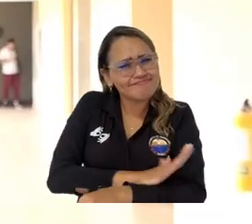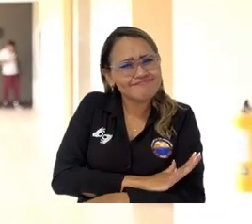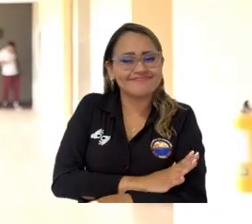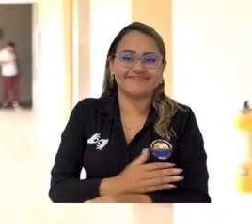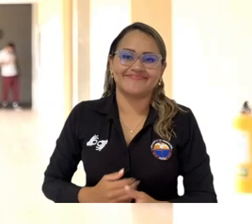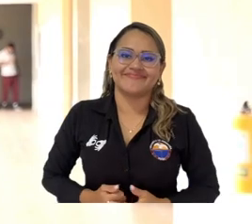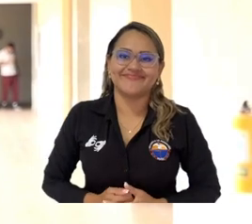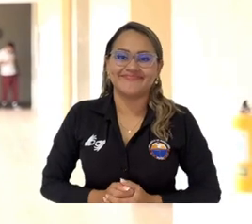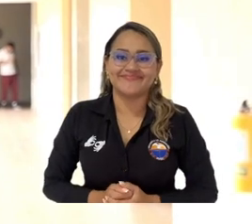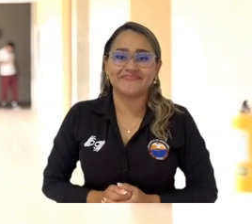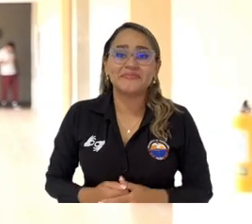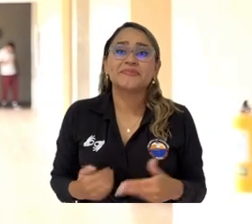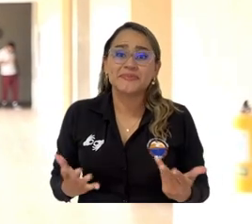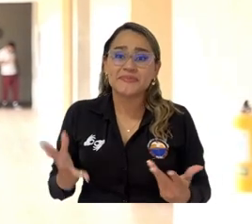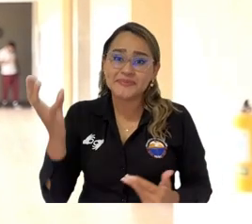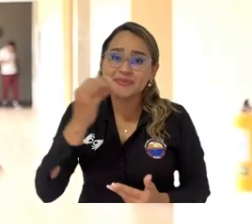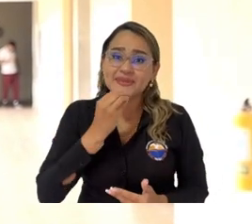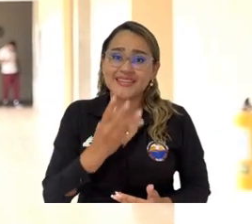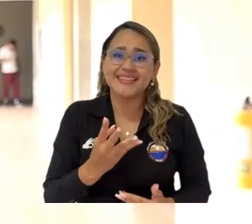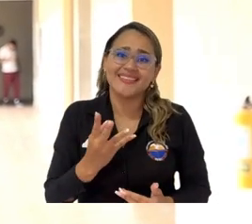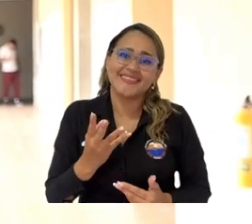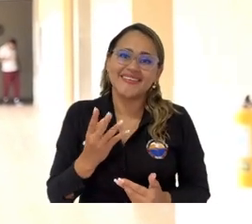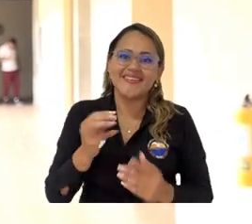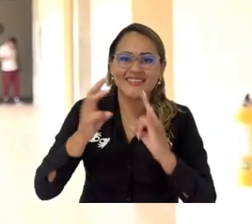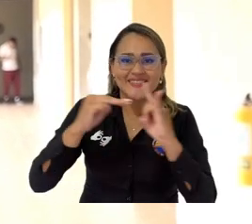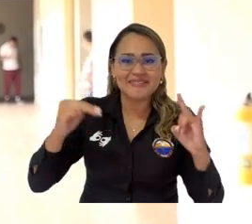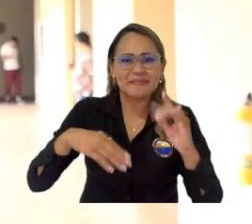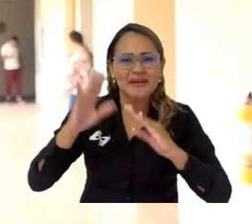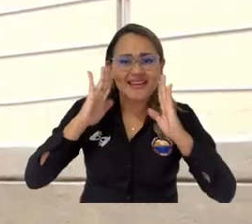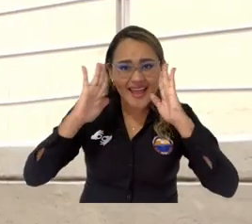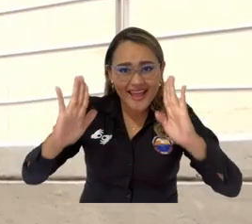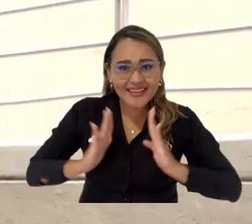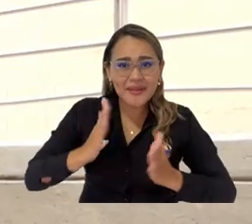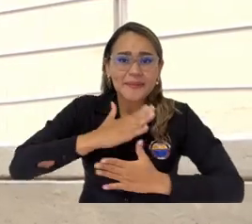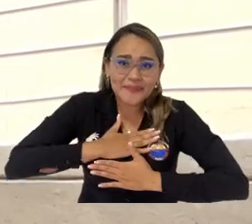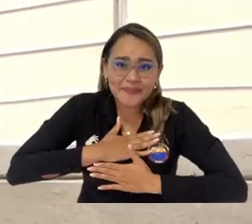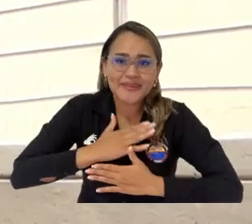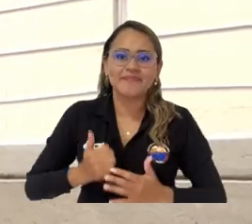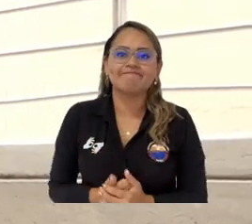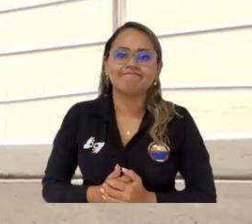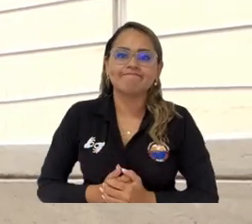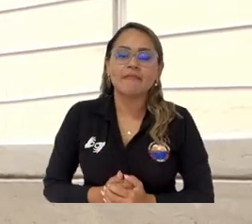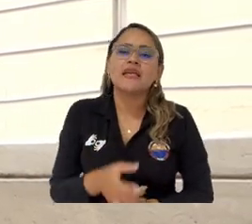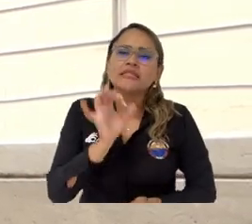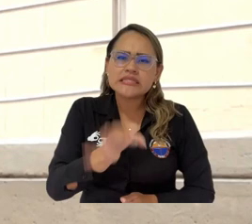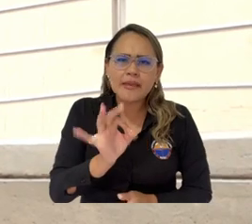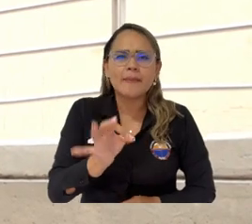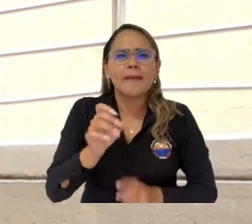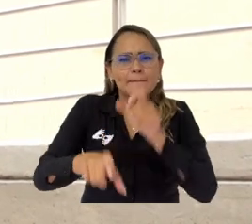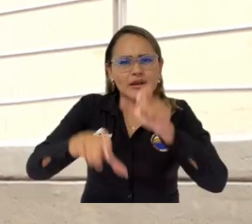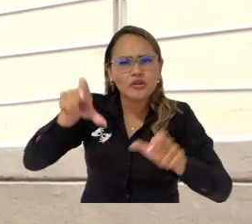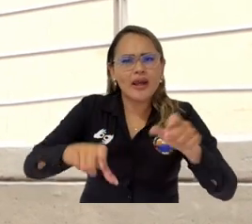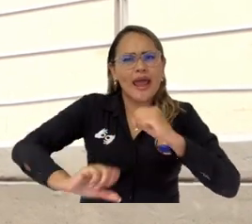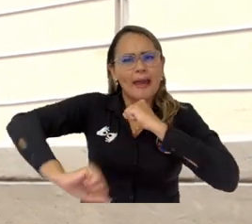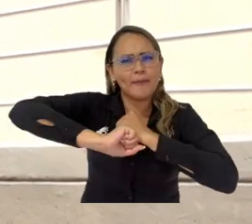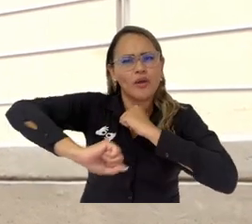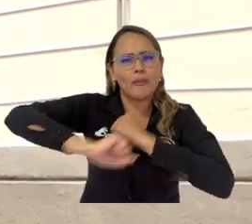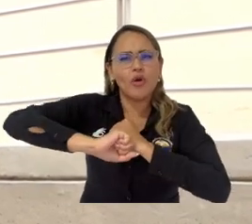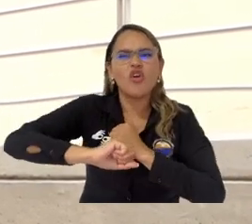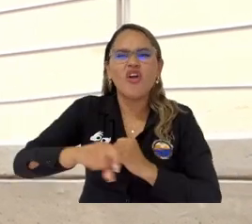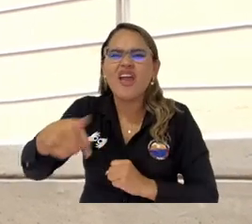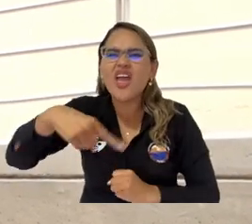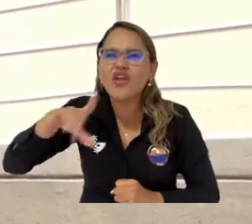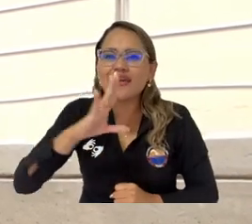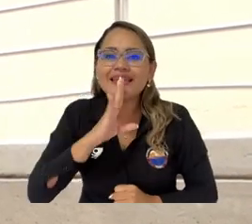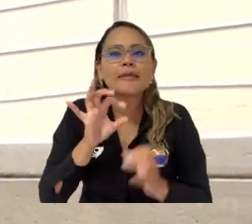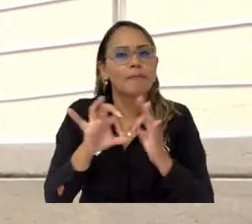nos tenga presente a nosotros es súper importante. Uno siempre va a tener quien lo apoye, entonces como que identificar quiénes son esas personas